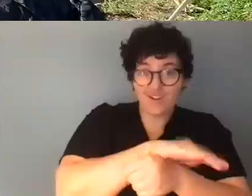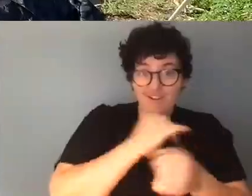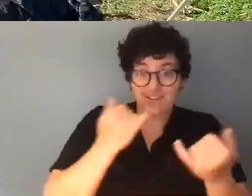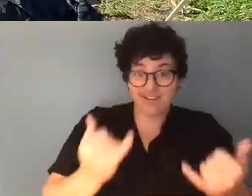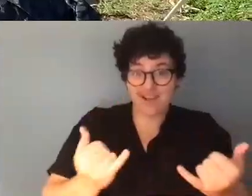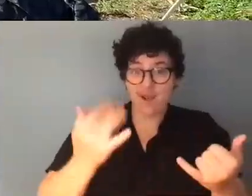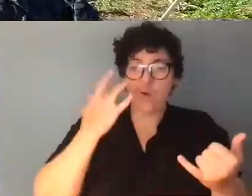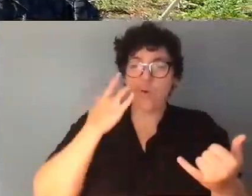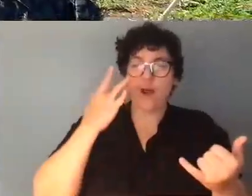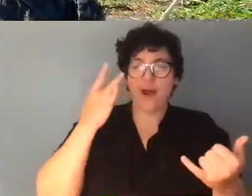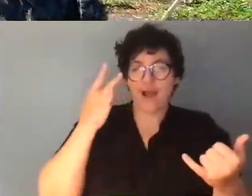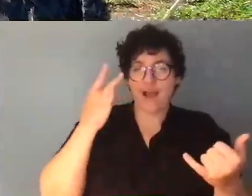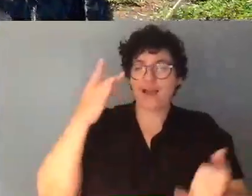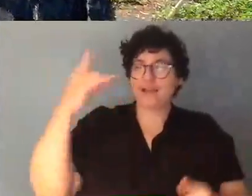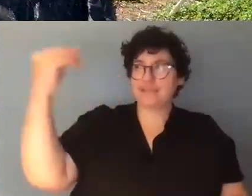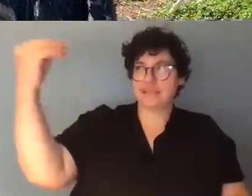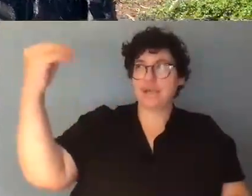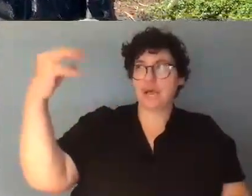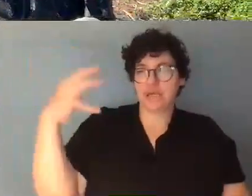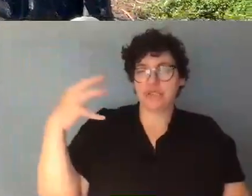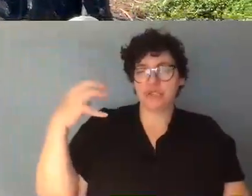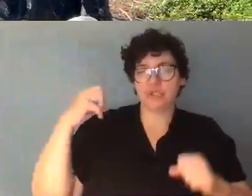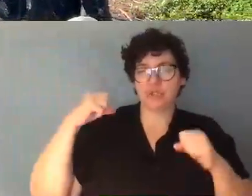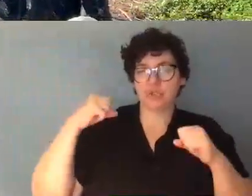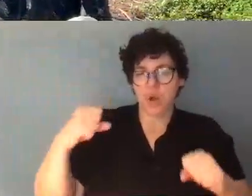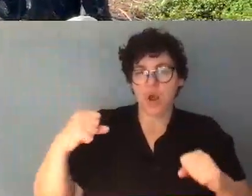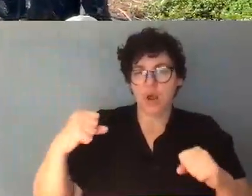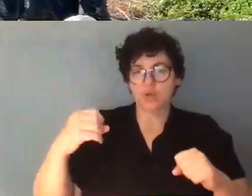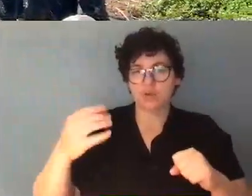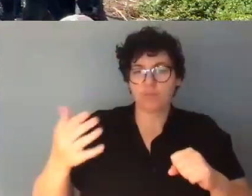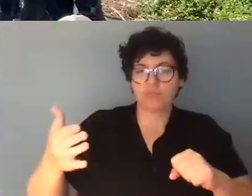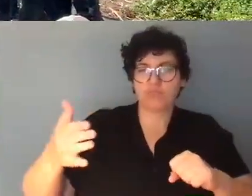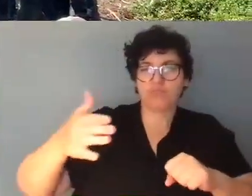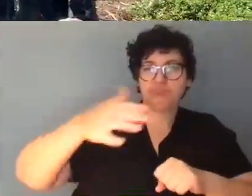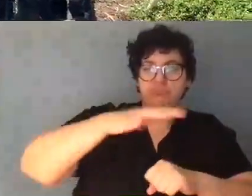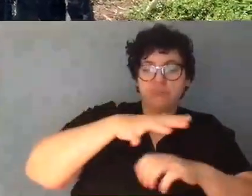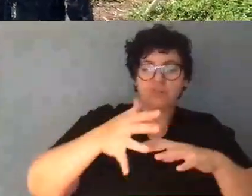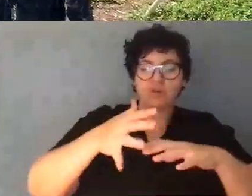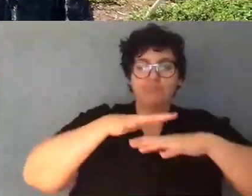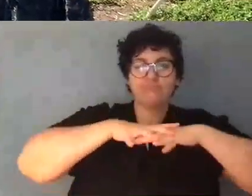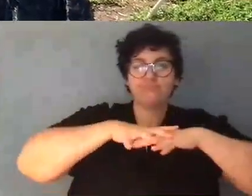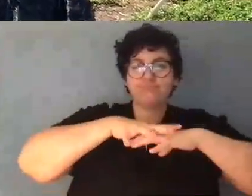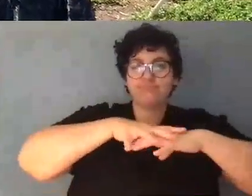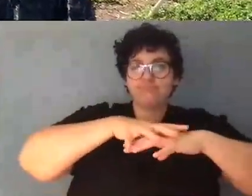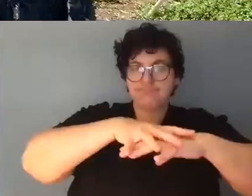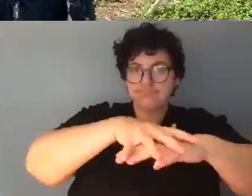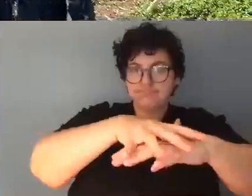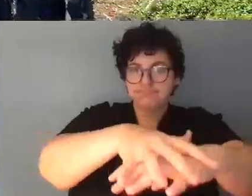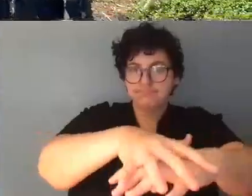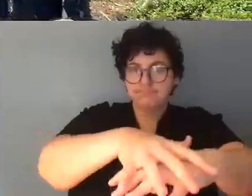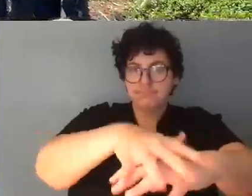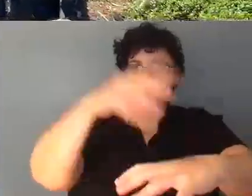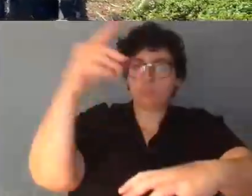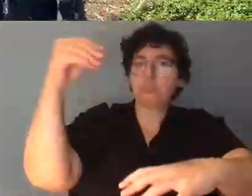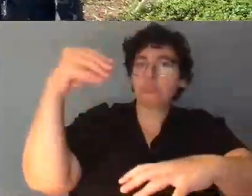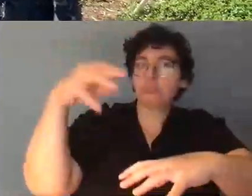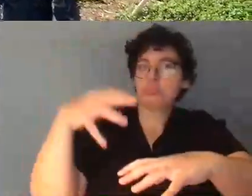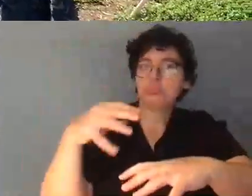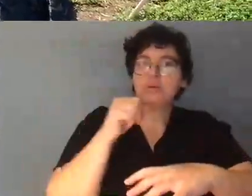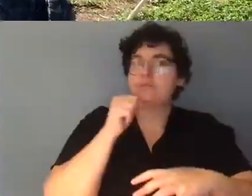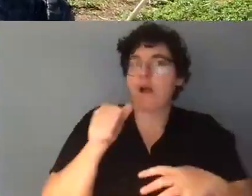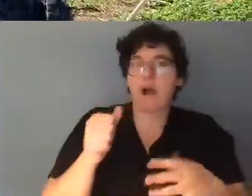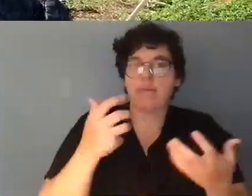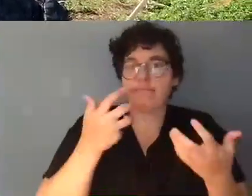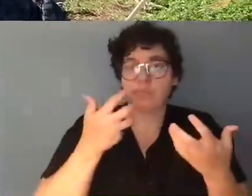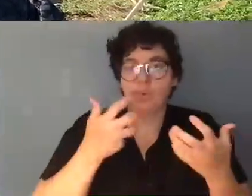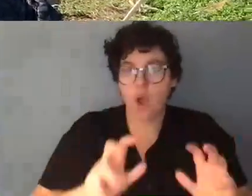porque todavía el sol está fuertecito. Entonces lo cubrimos con esta malla para que se proteja en lo que nace y